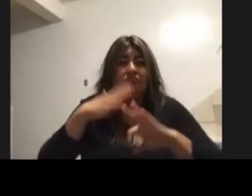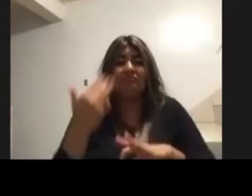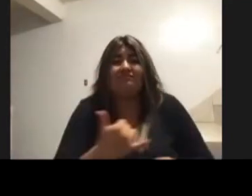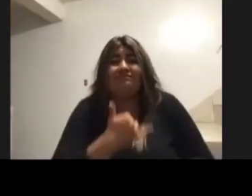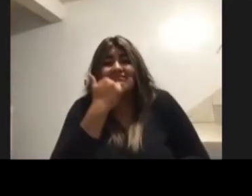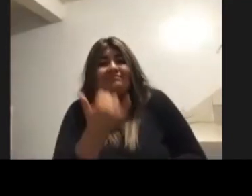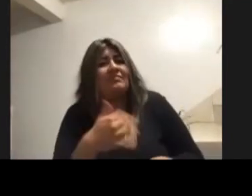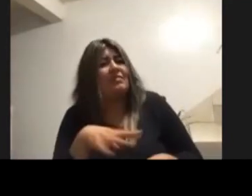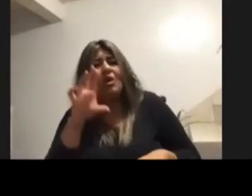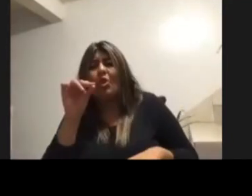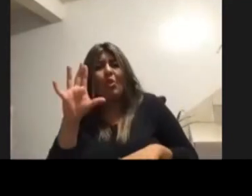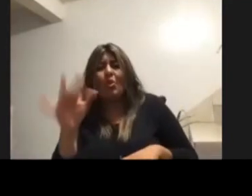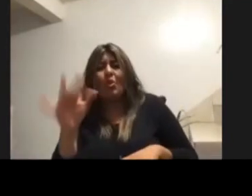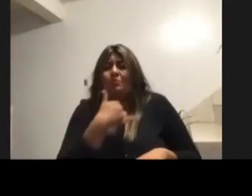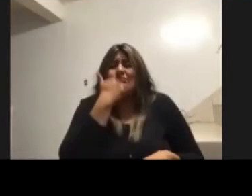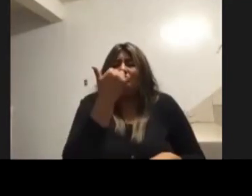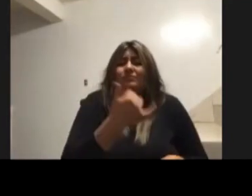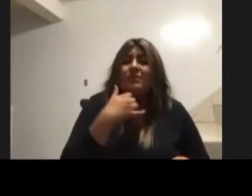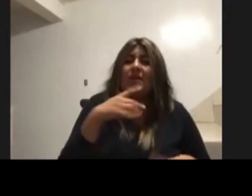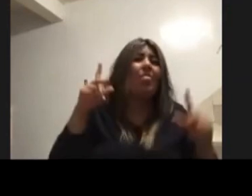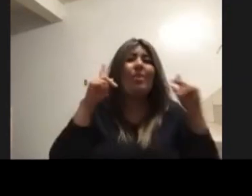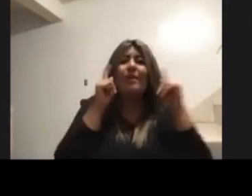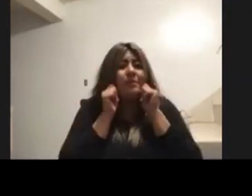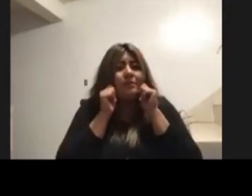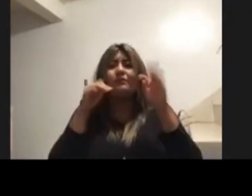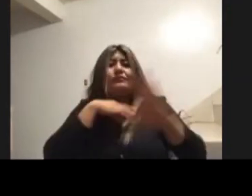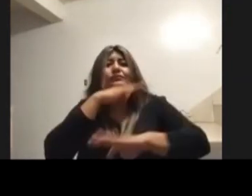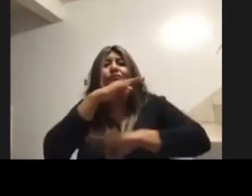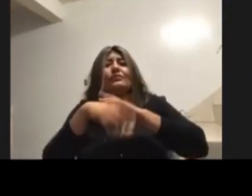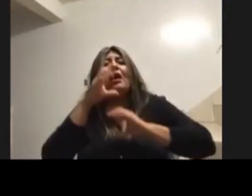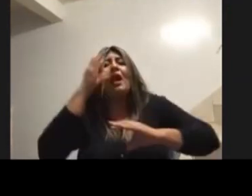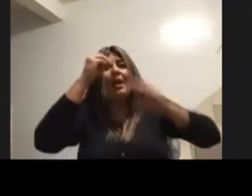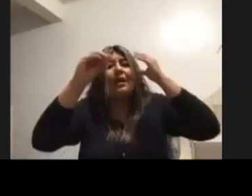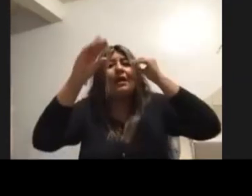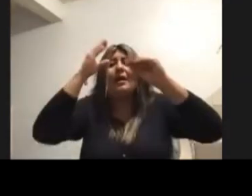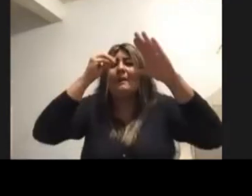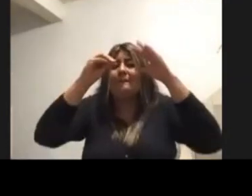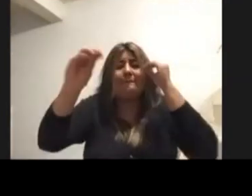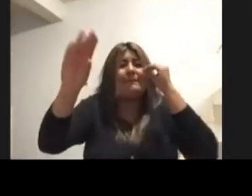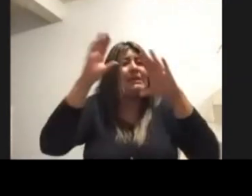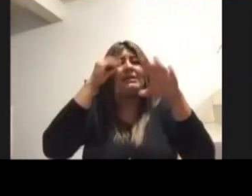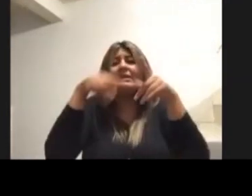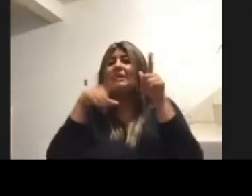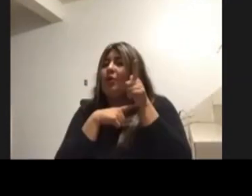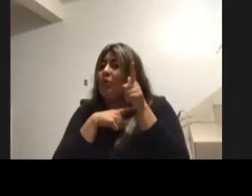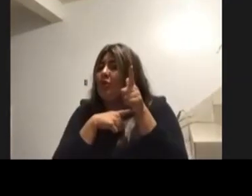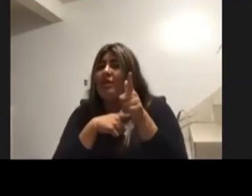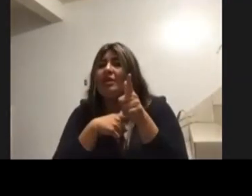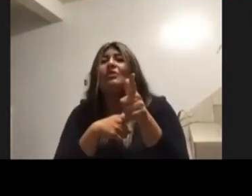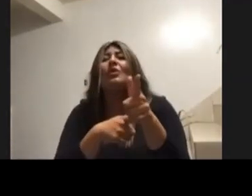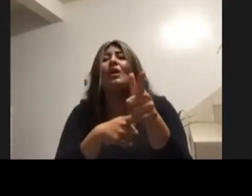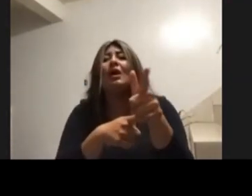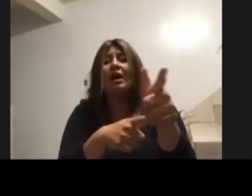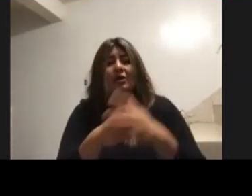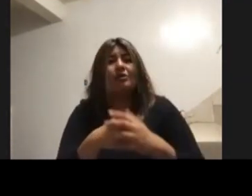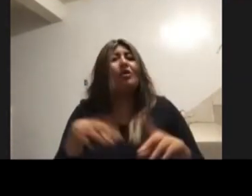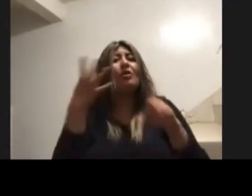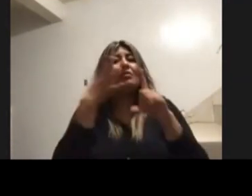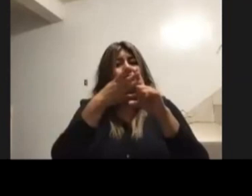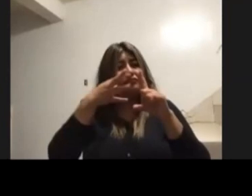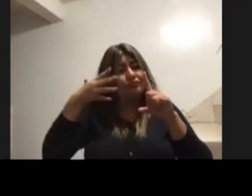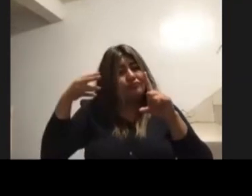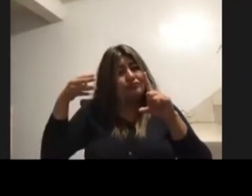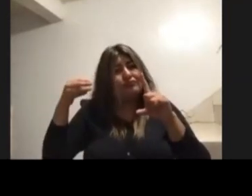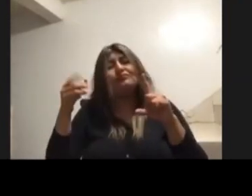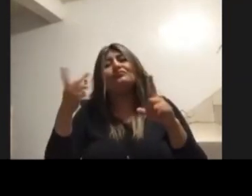me enseñe y yo no puedo por esto y esto y esto y esto. O sea, es un proceso. Y depende